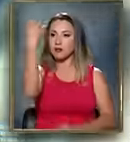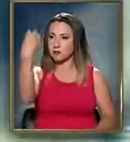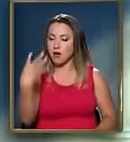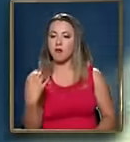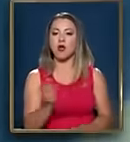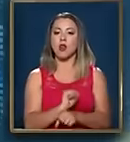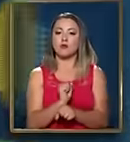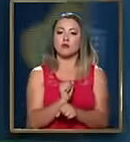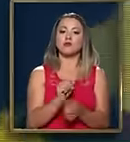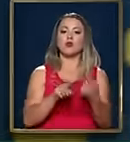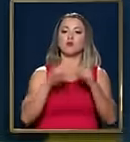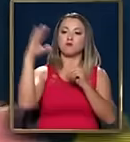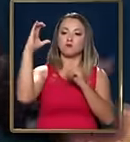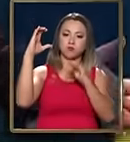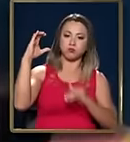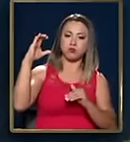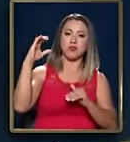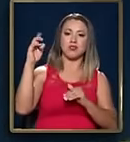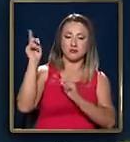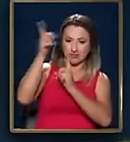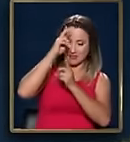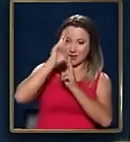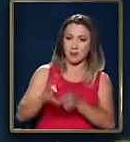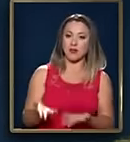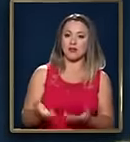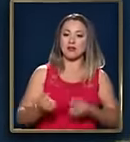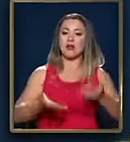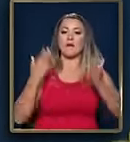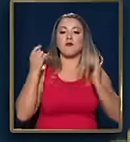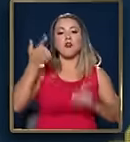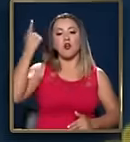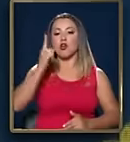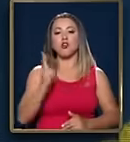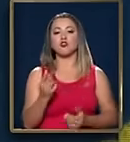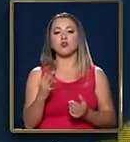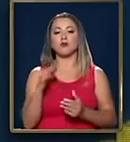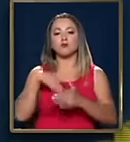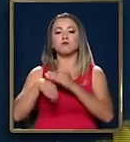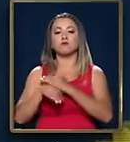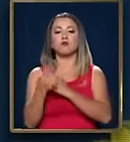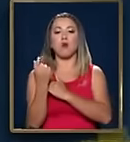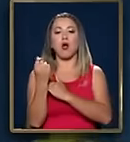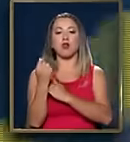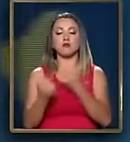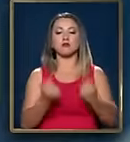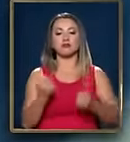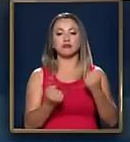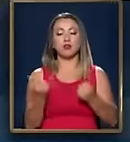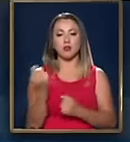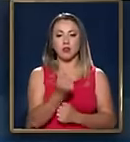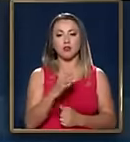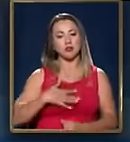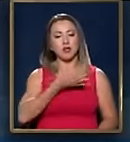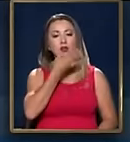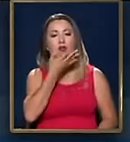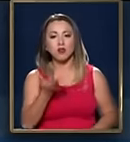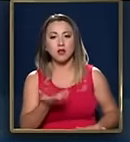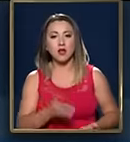el auto más chico, el ciclista, es un camión de valores, pero no la weá que te transporta dinero, pues, weón. Yo quiero